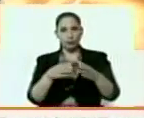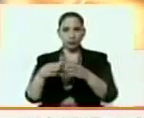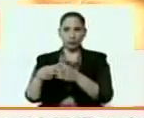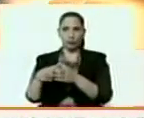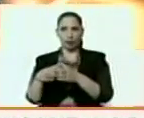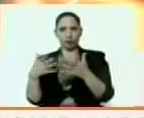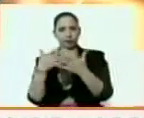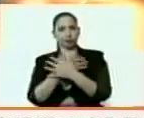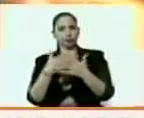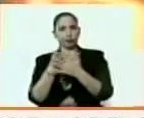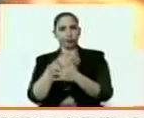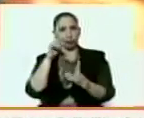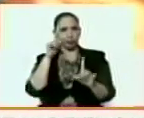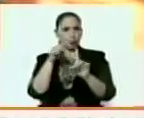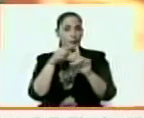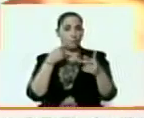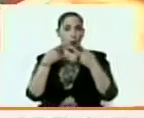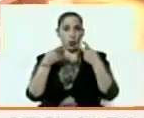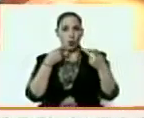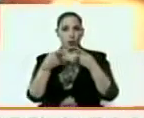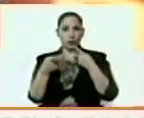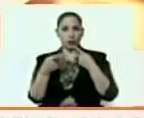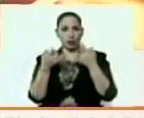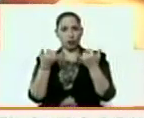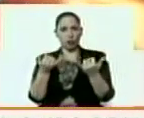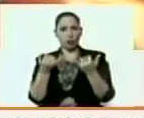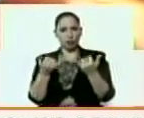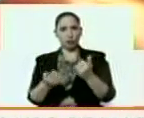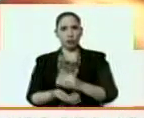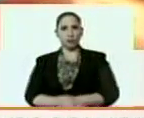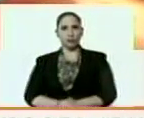contradicen desde el punto de vista político estén en este momento